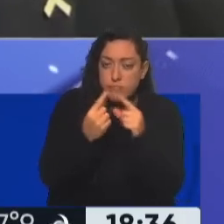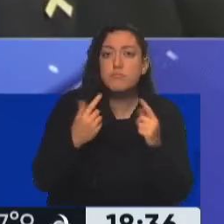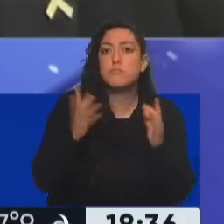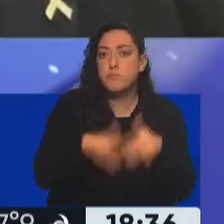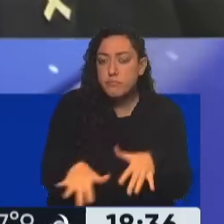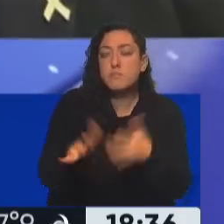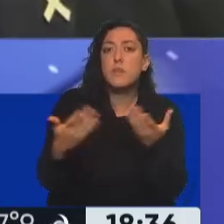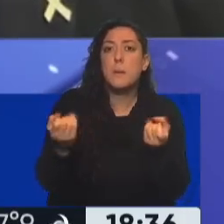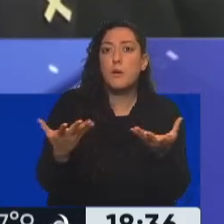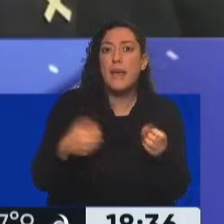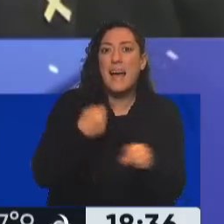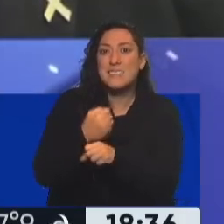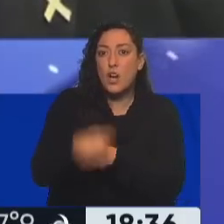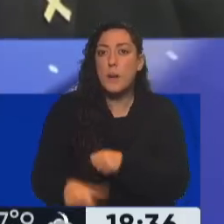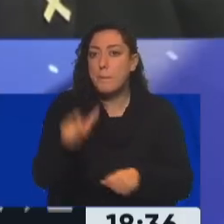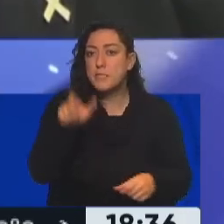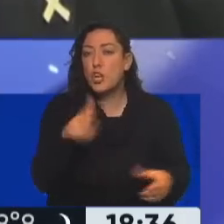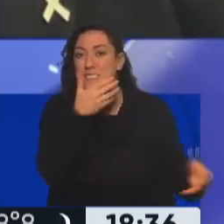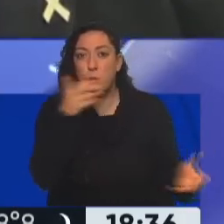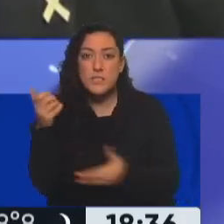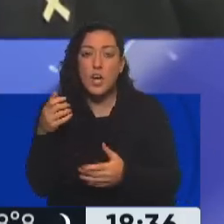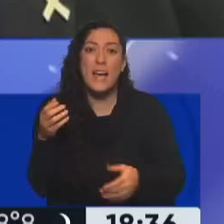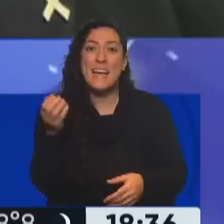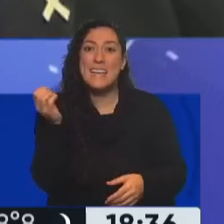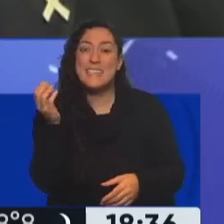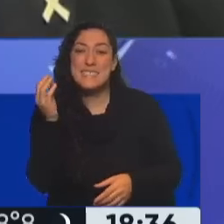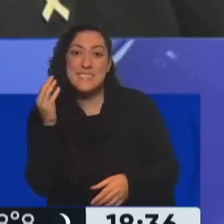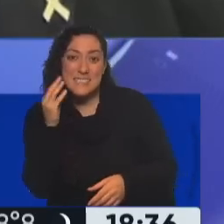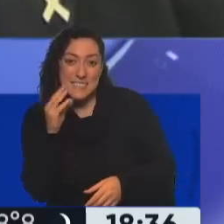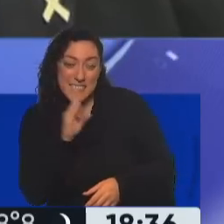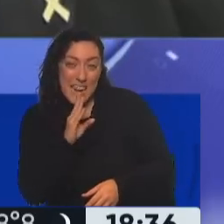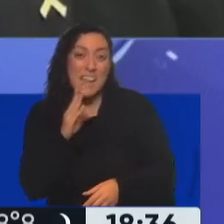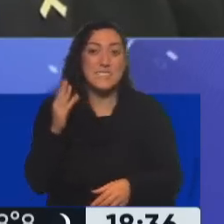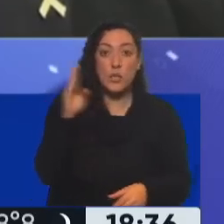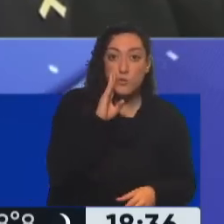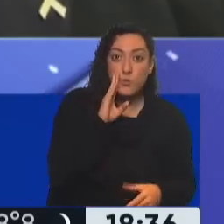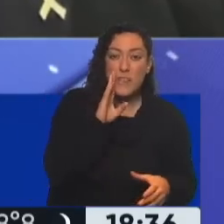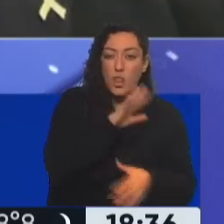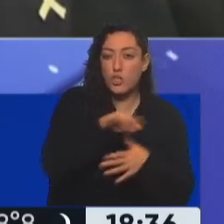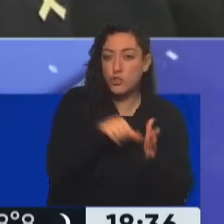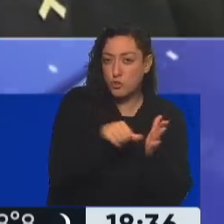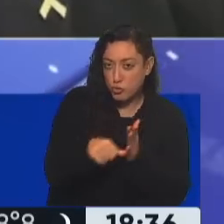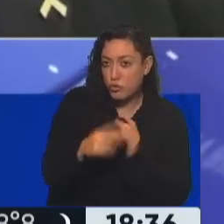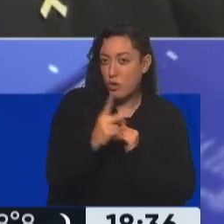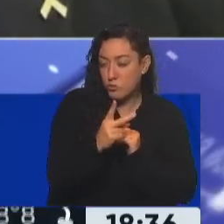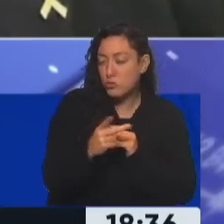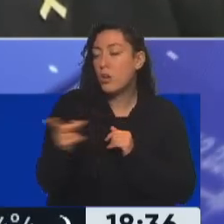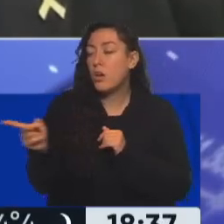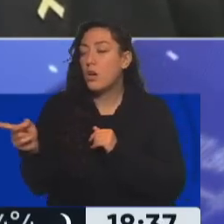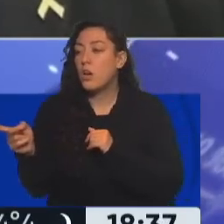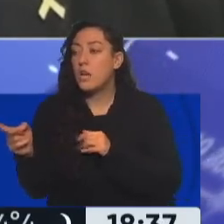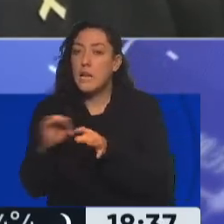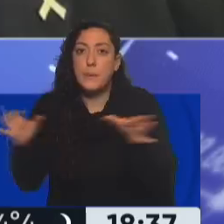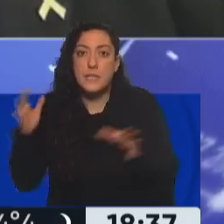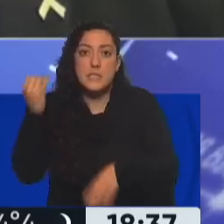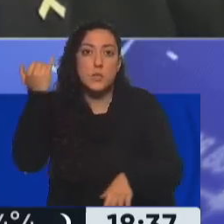haya liberado al secuestrado israelí-estadounidense porque se llevaron adelante negociaciones? Digo, el hecho de que se lance esta operación de llegar a tomar el